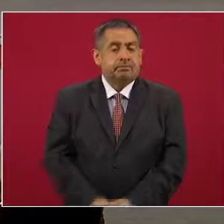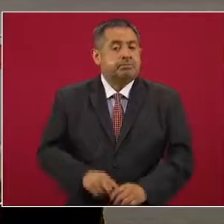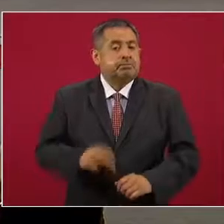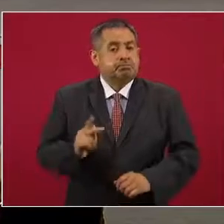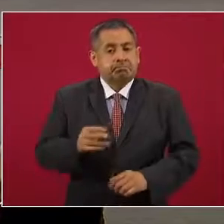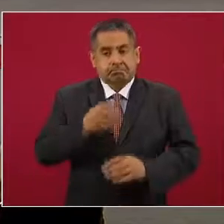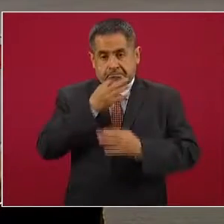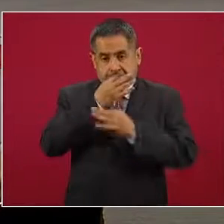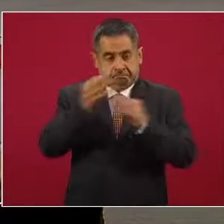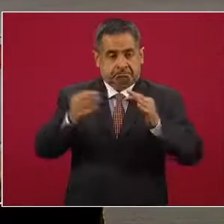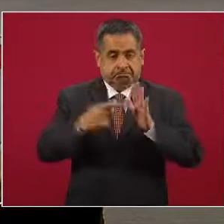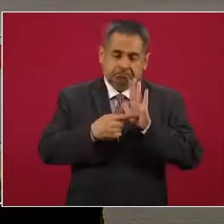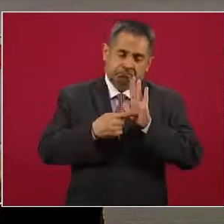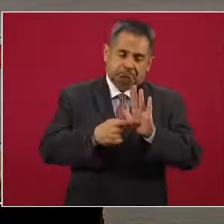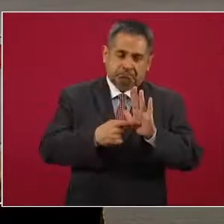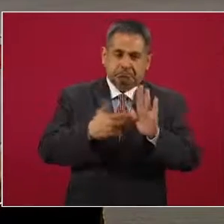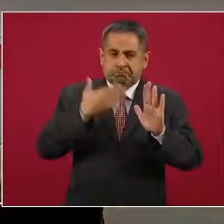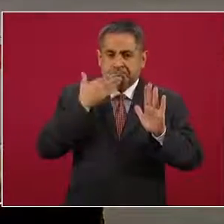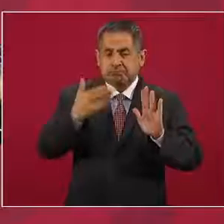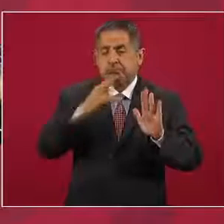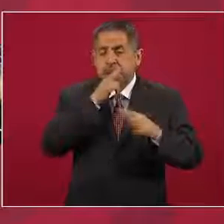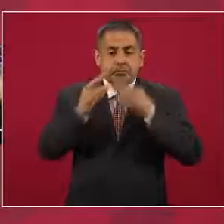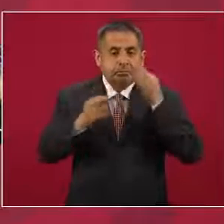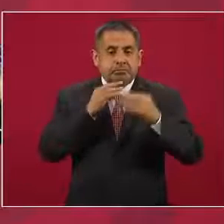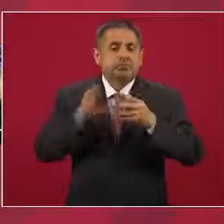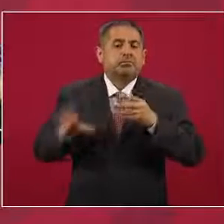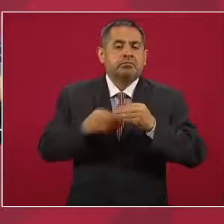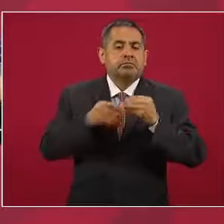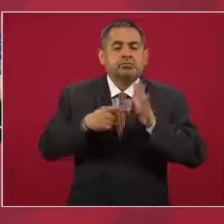que les quiero mostrar.